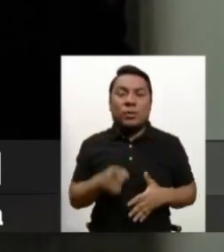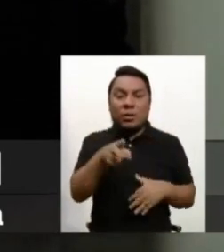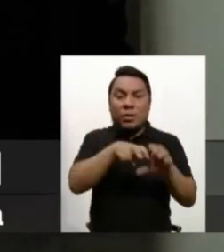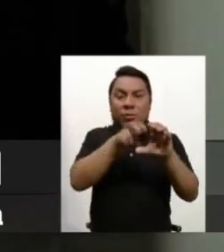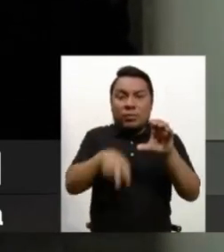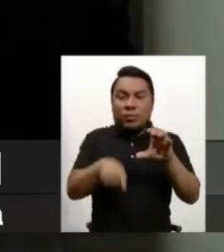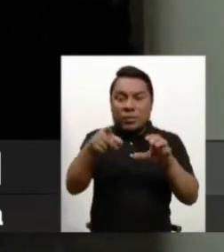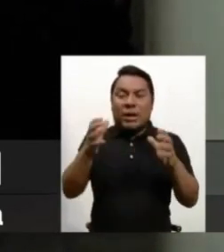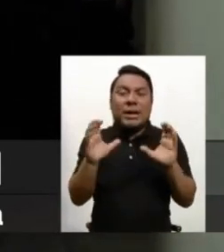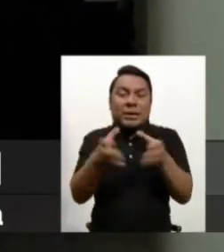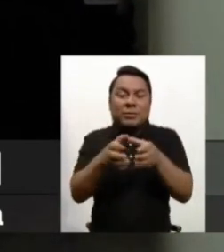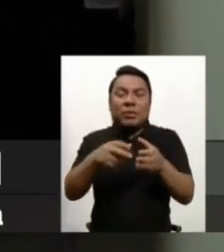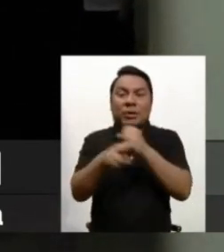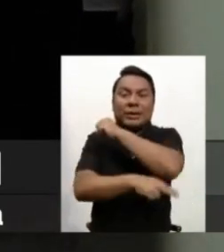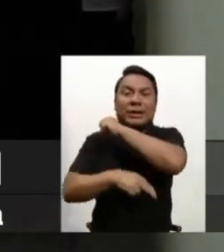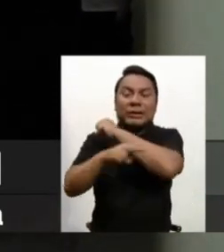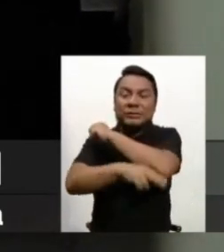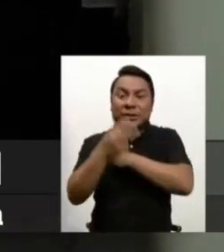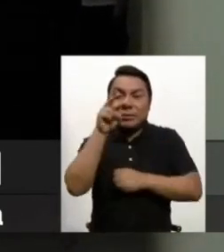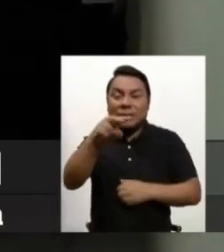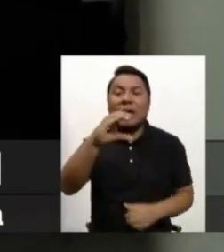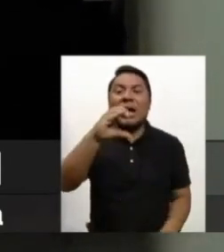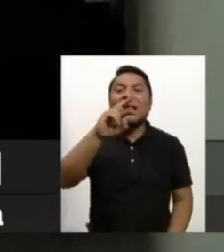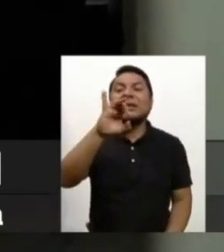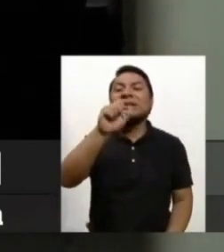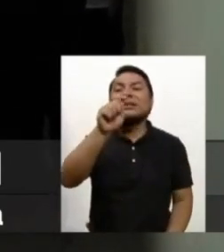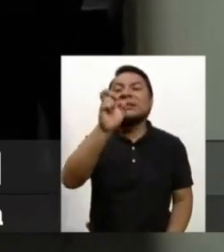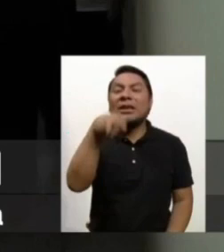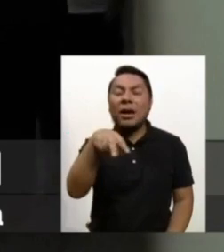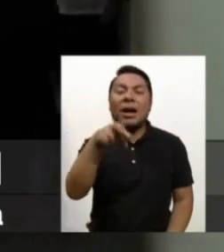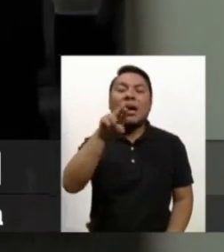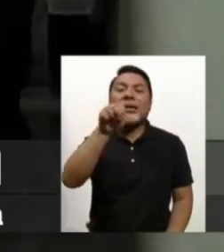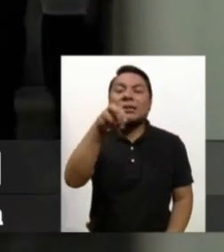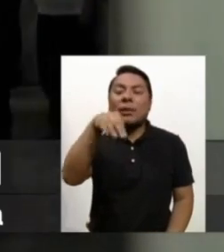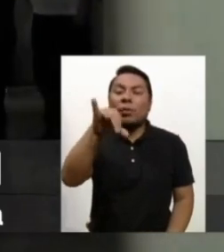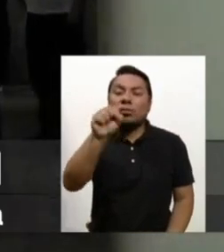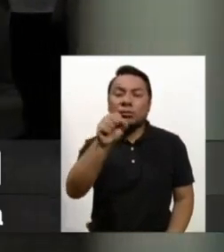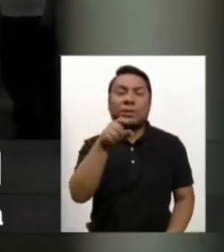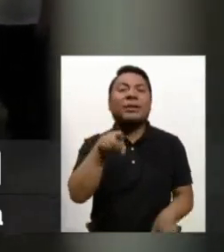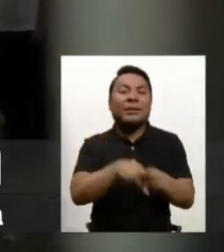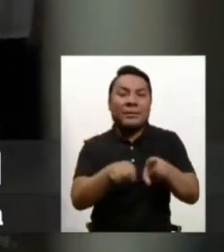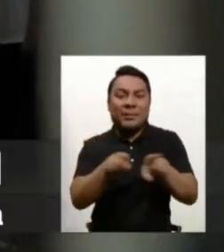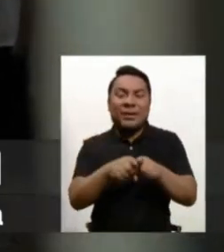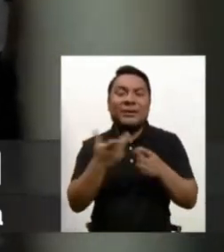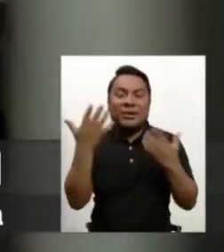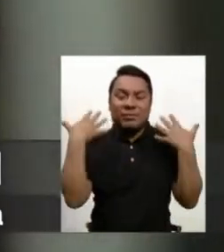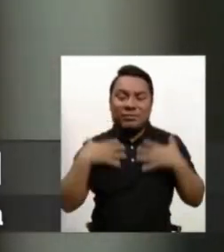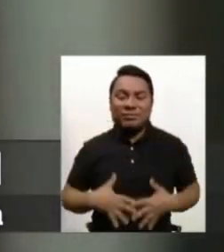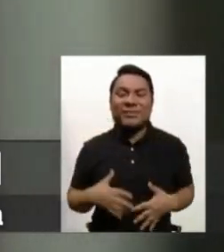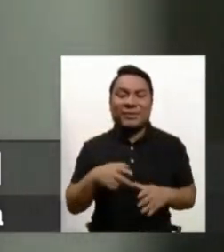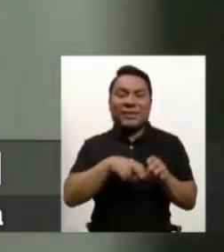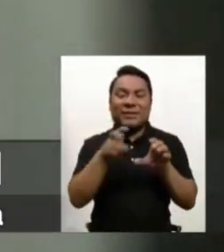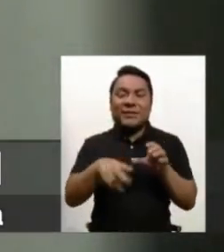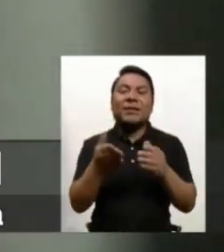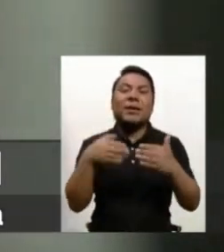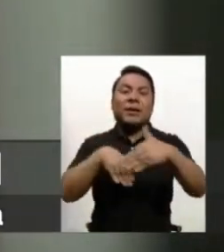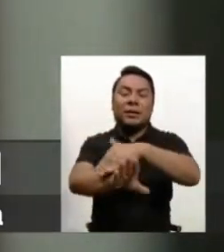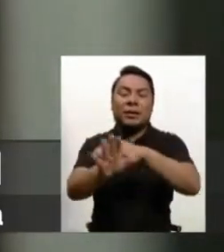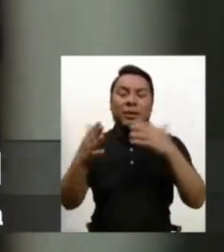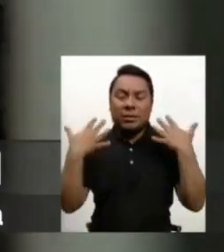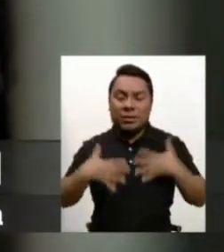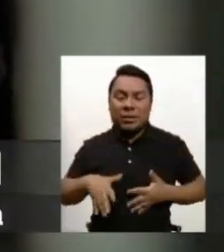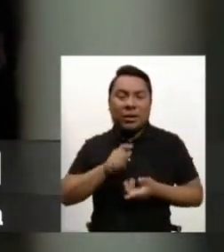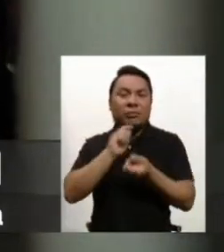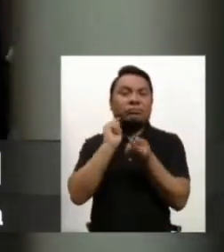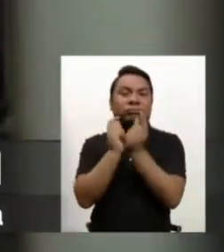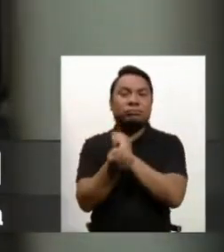del equipo nacional. Vemos a Cristian Ramos con su gorro puesto ahí, ya yendo a los camerines para